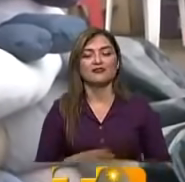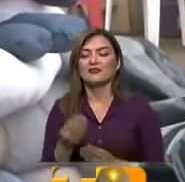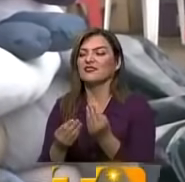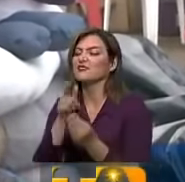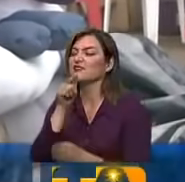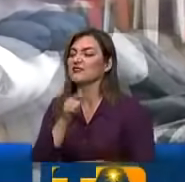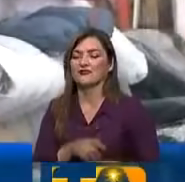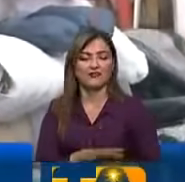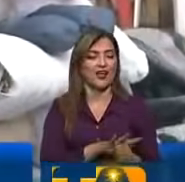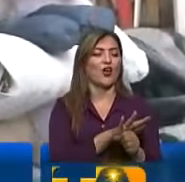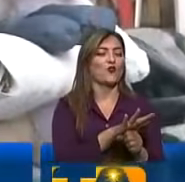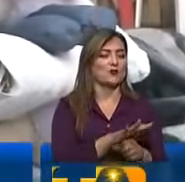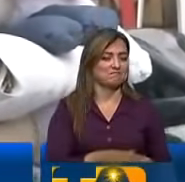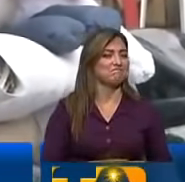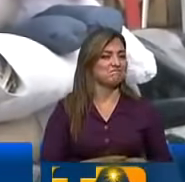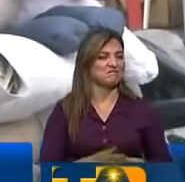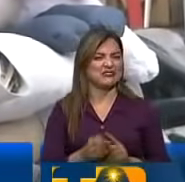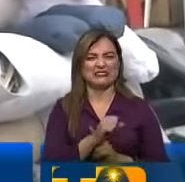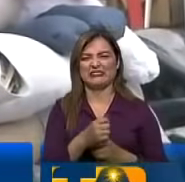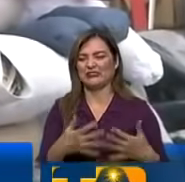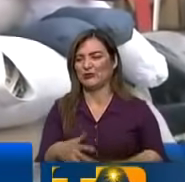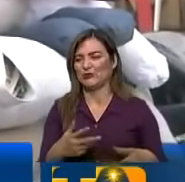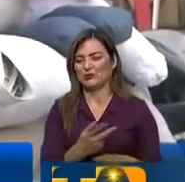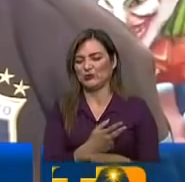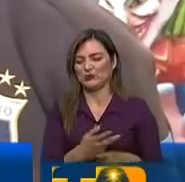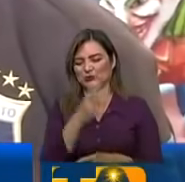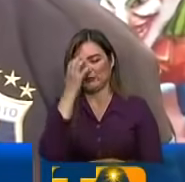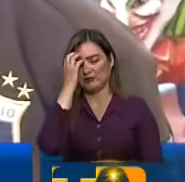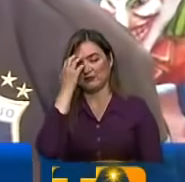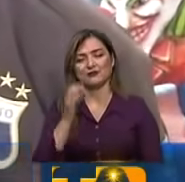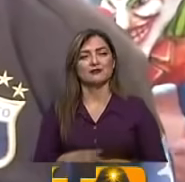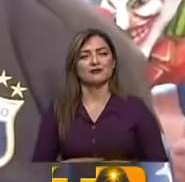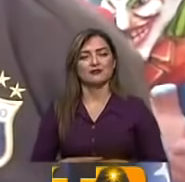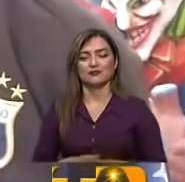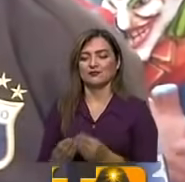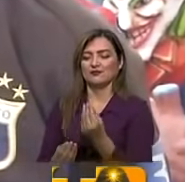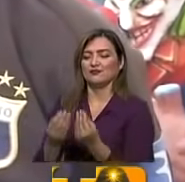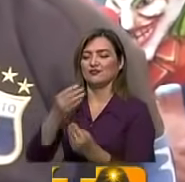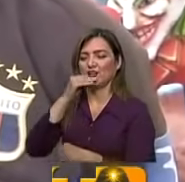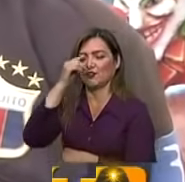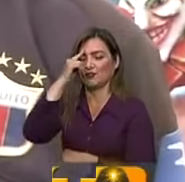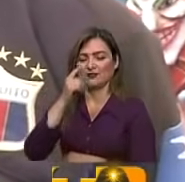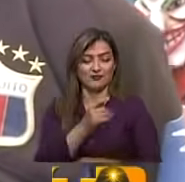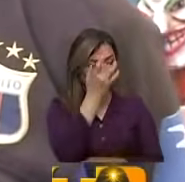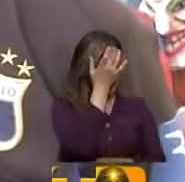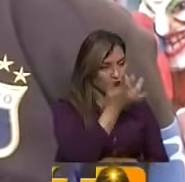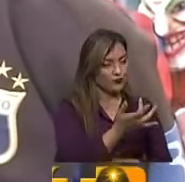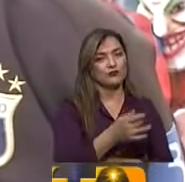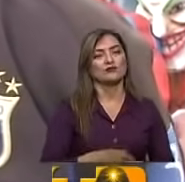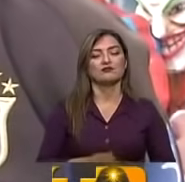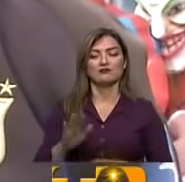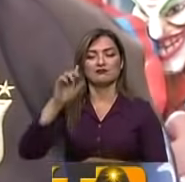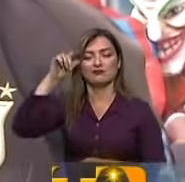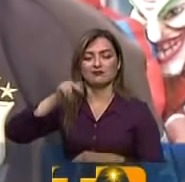quemar? Al coronavirus. Esta es la situación del coronavirus que nos tiene preocupados. Yo quiero quemarle a Correa. Yeah. ¿Por qué?